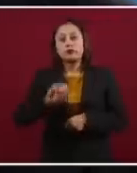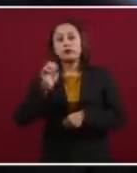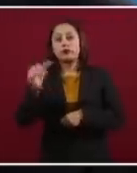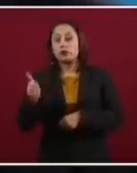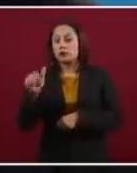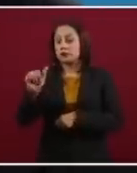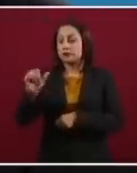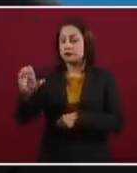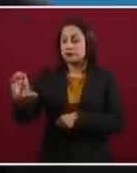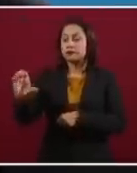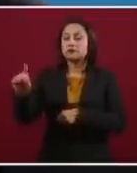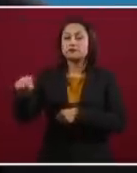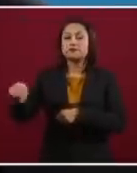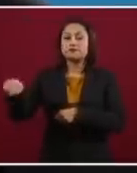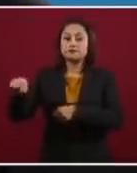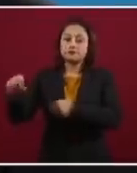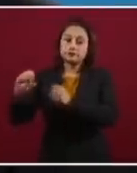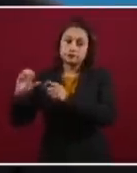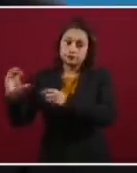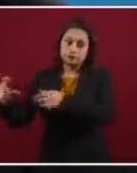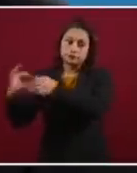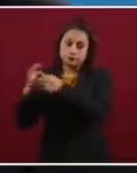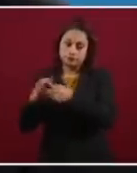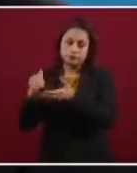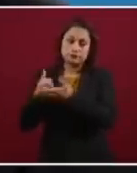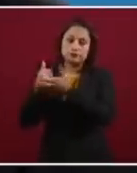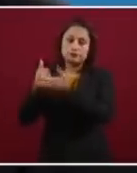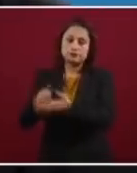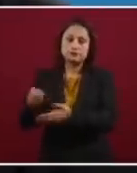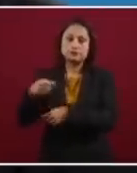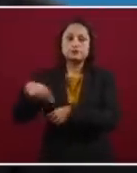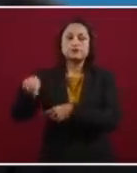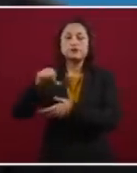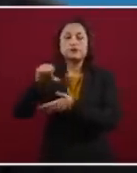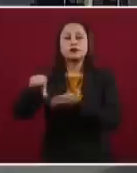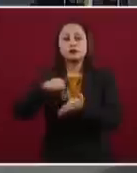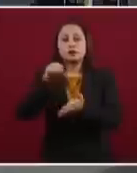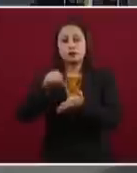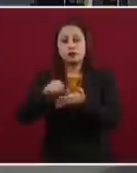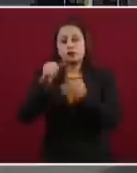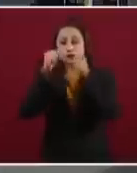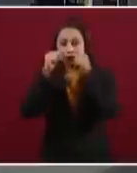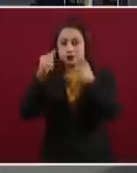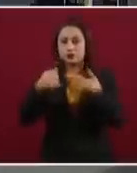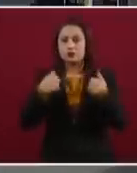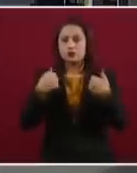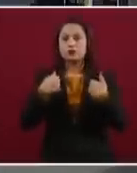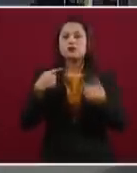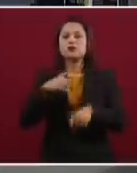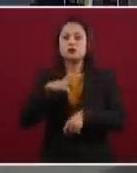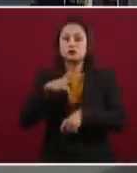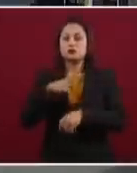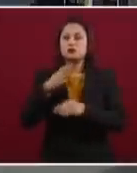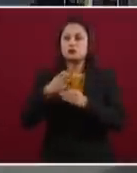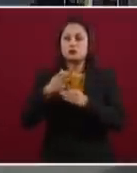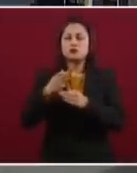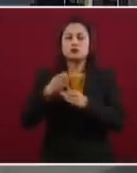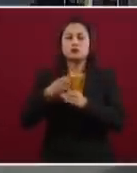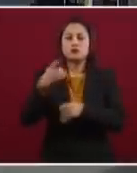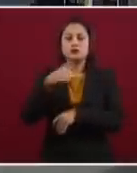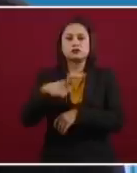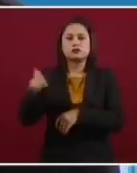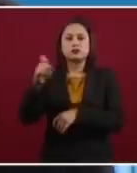centros de integración juvenil que este año precisamente cumplen 50 años de operación tenemos cerca de 100 unidades es decir